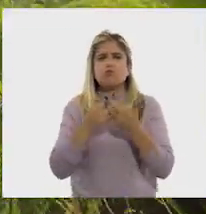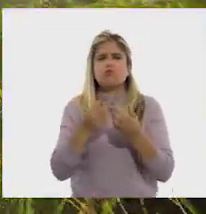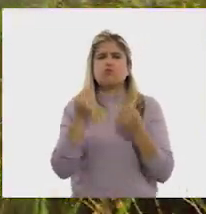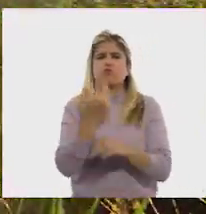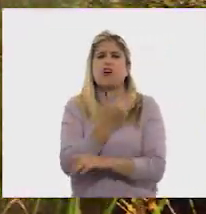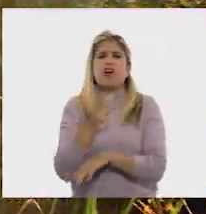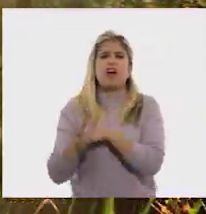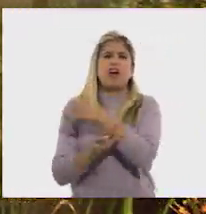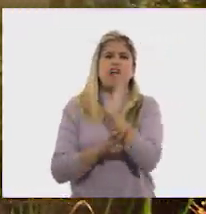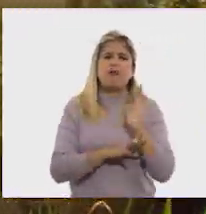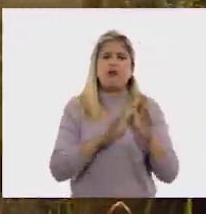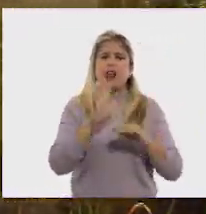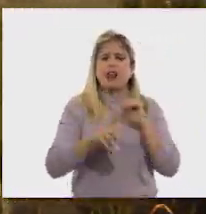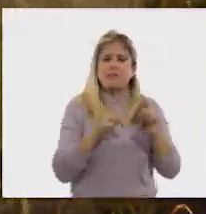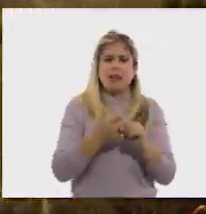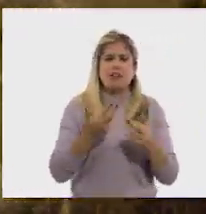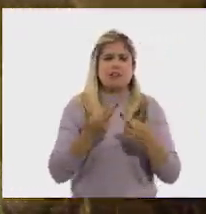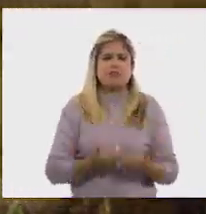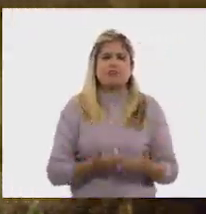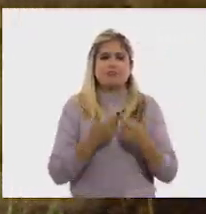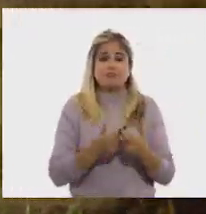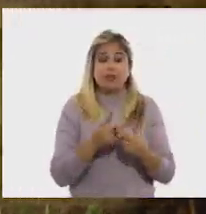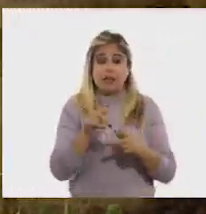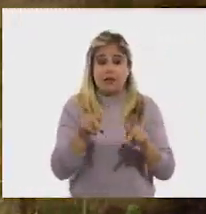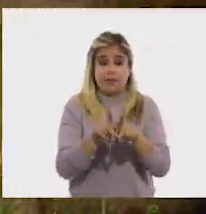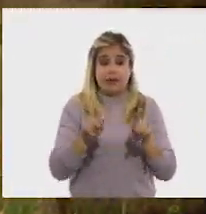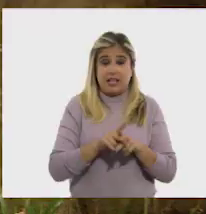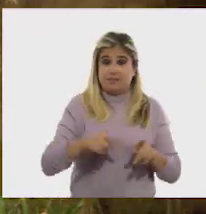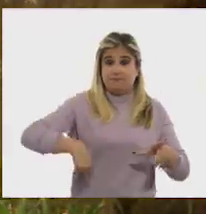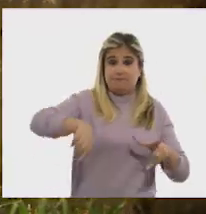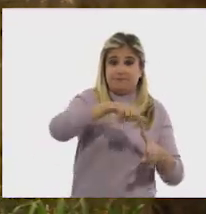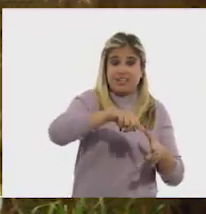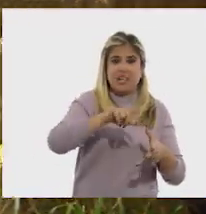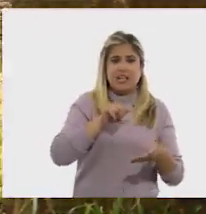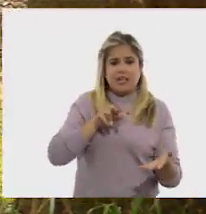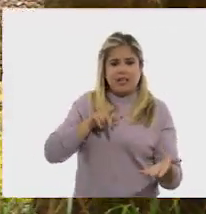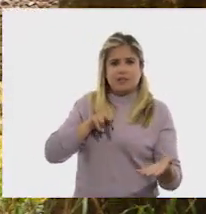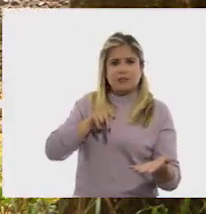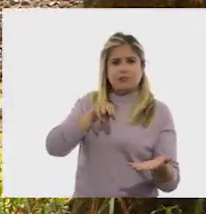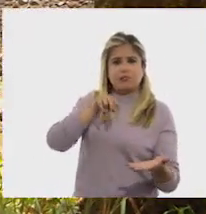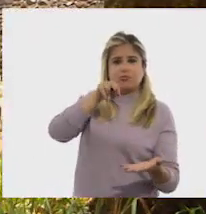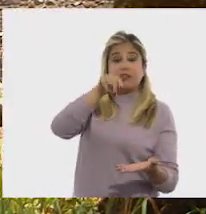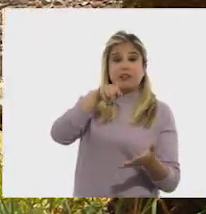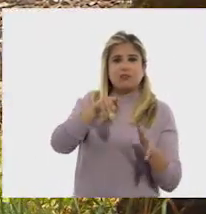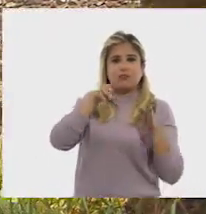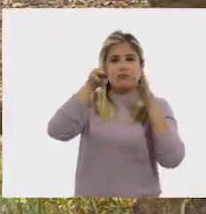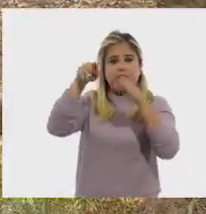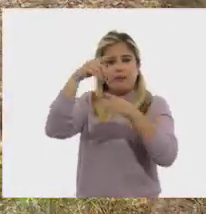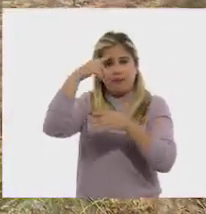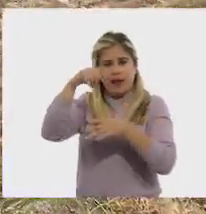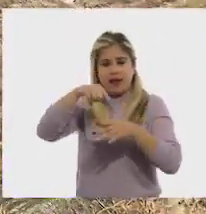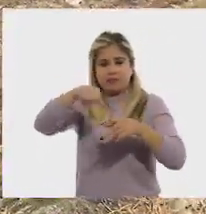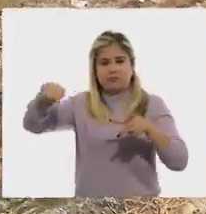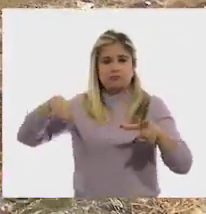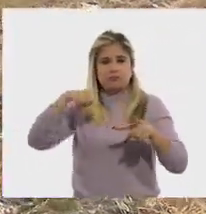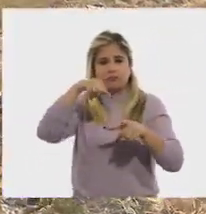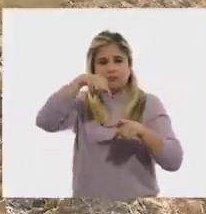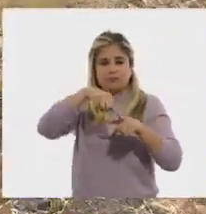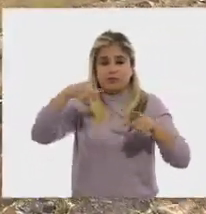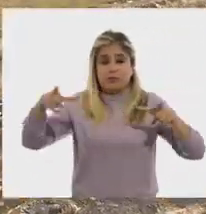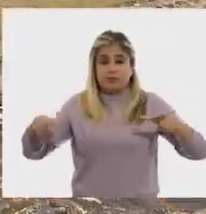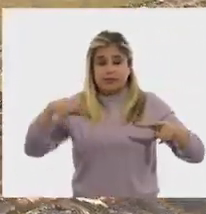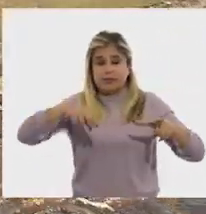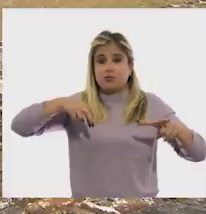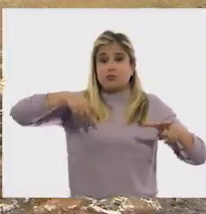naturales. Desde la plaza central salen estas escaleras que conducen al altar principal, desde donde se